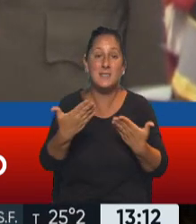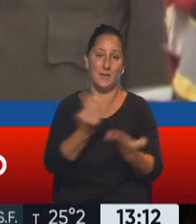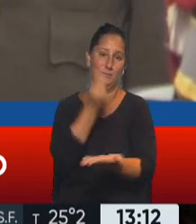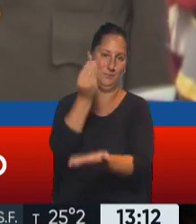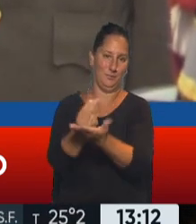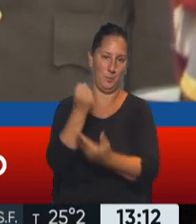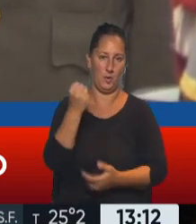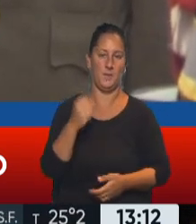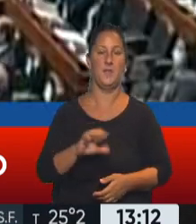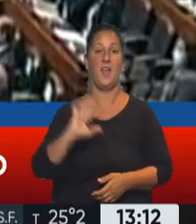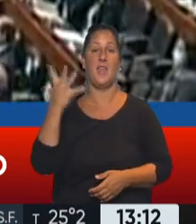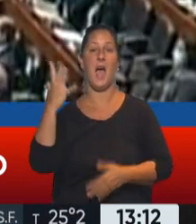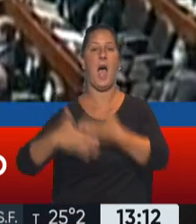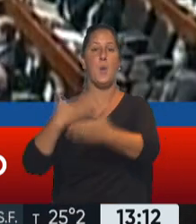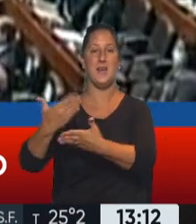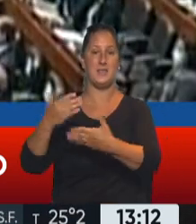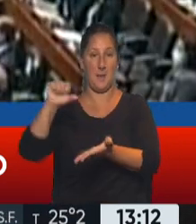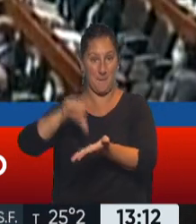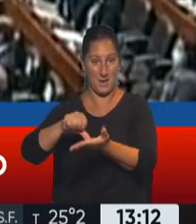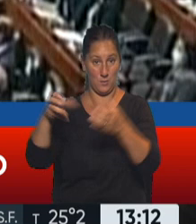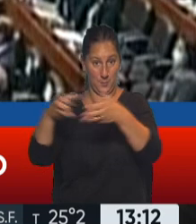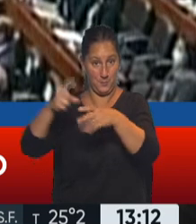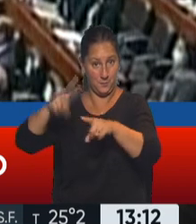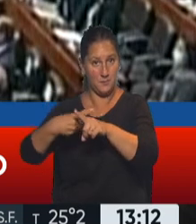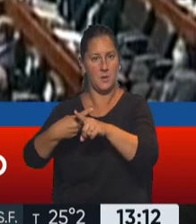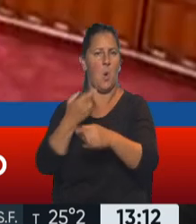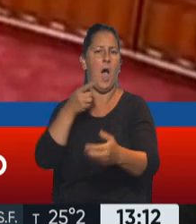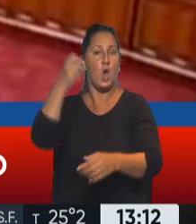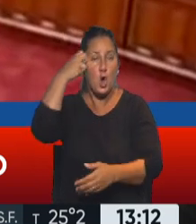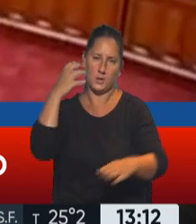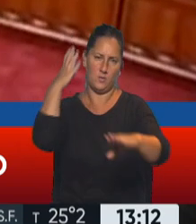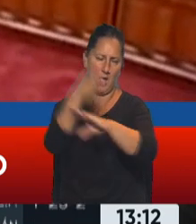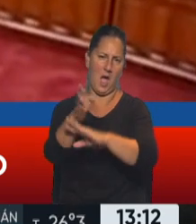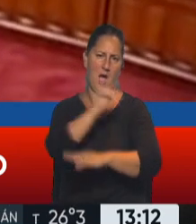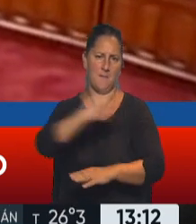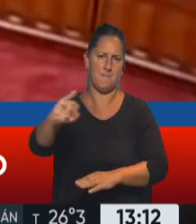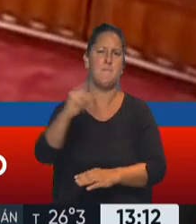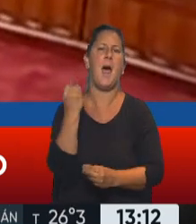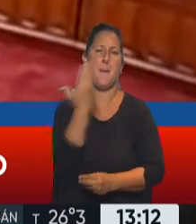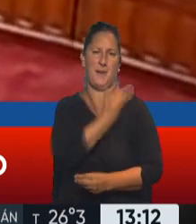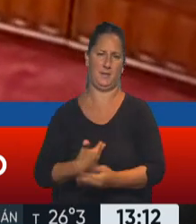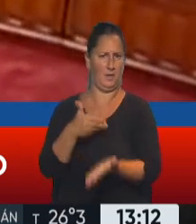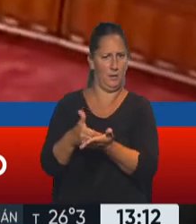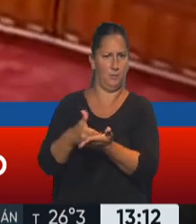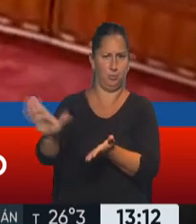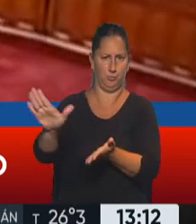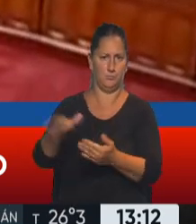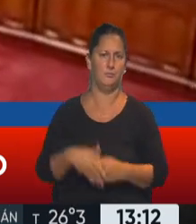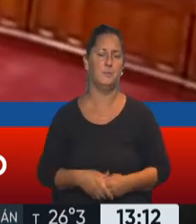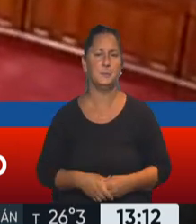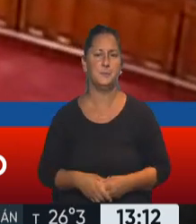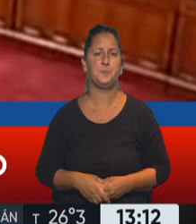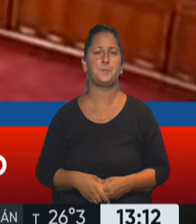El derechista Avanza País anunció que presentará una acusación en el Congreso para lograr la destitución de Castillo. A favor